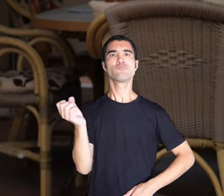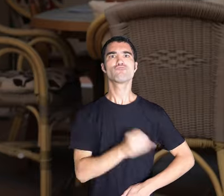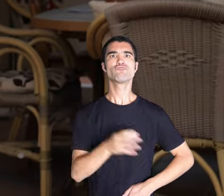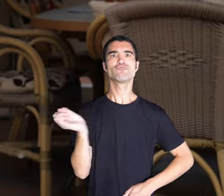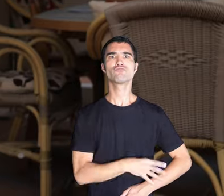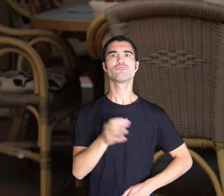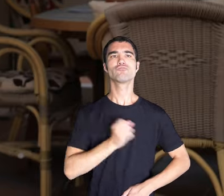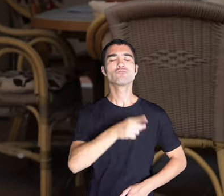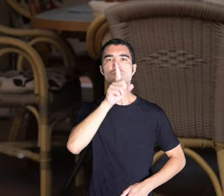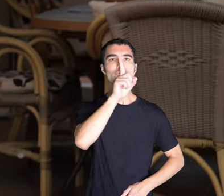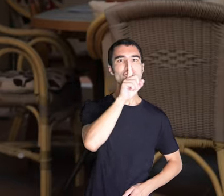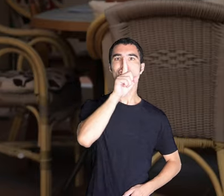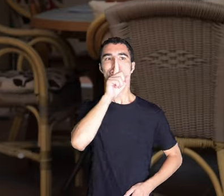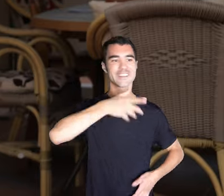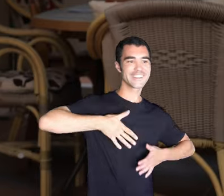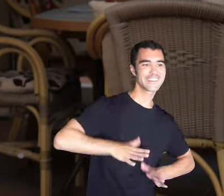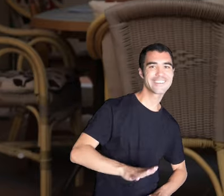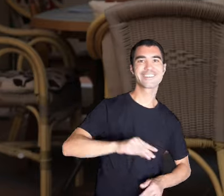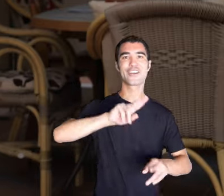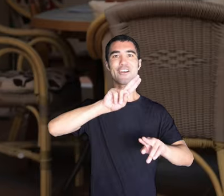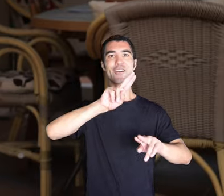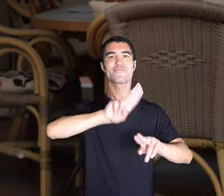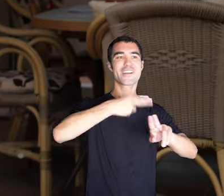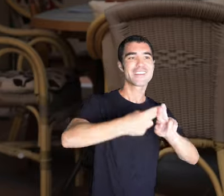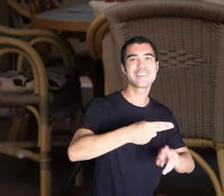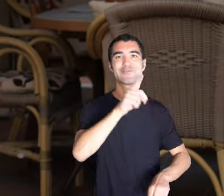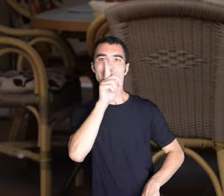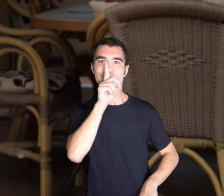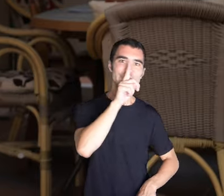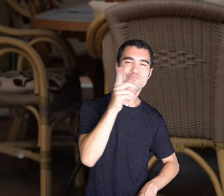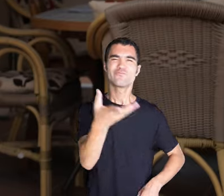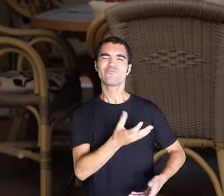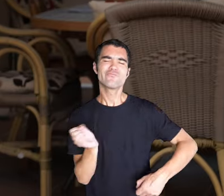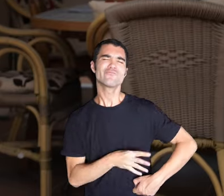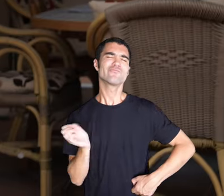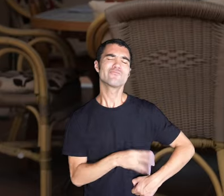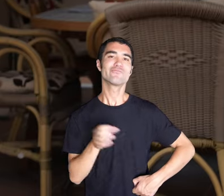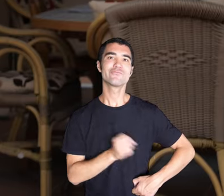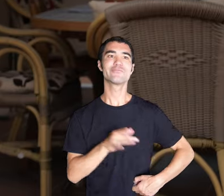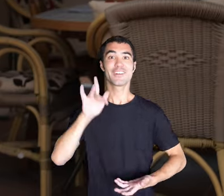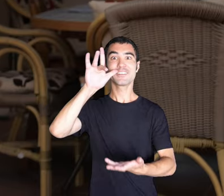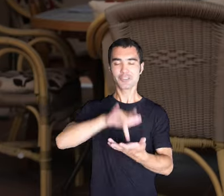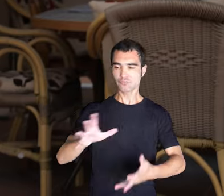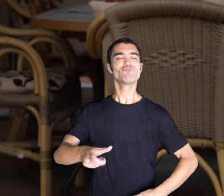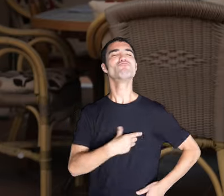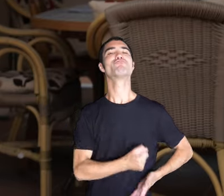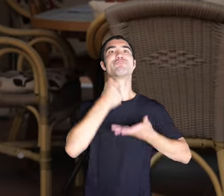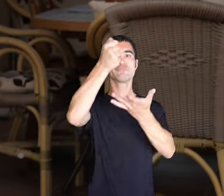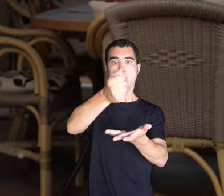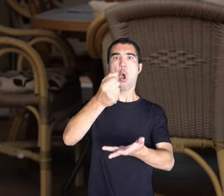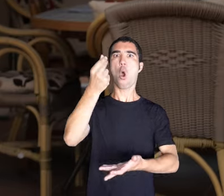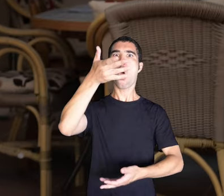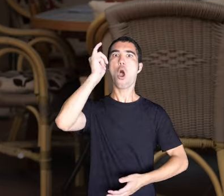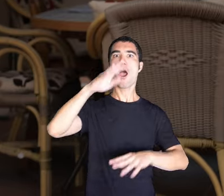ahorrando sin decir nada, ni a su hijo, ni a su marido, y ya está, y había el dinero para el material de las redes.